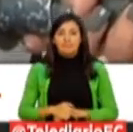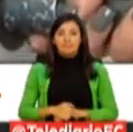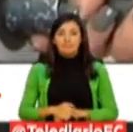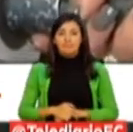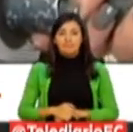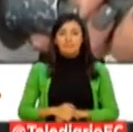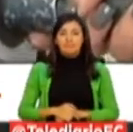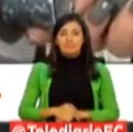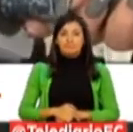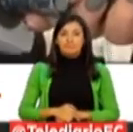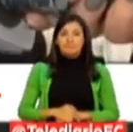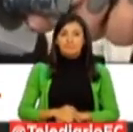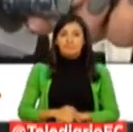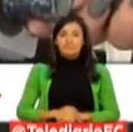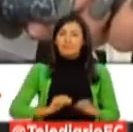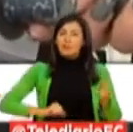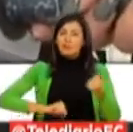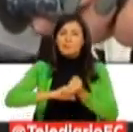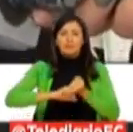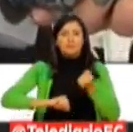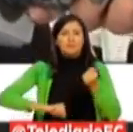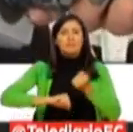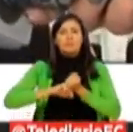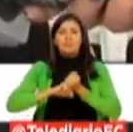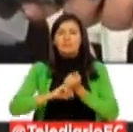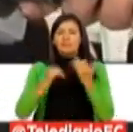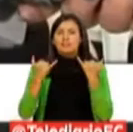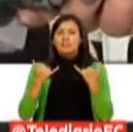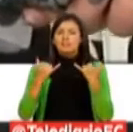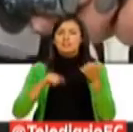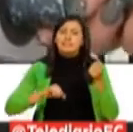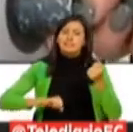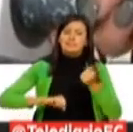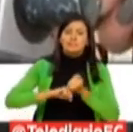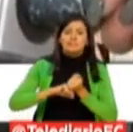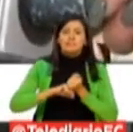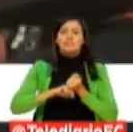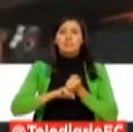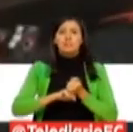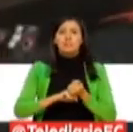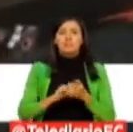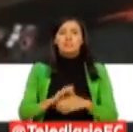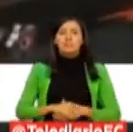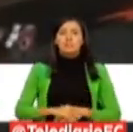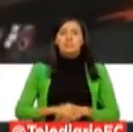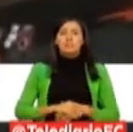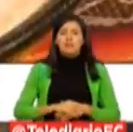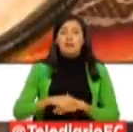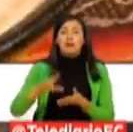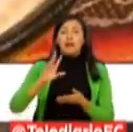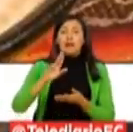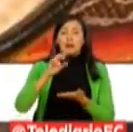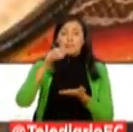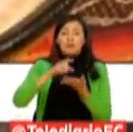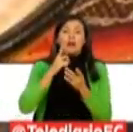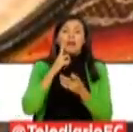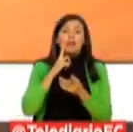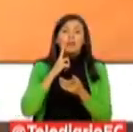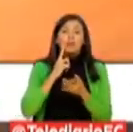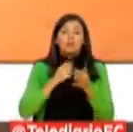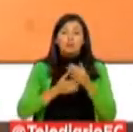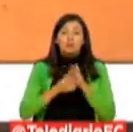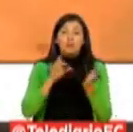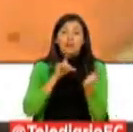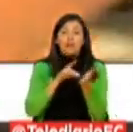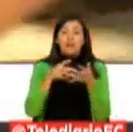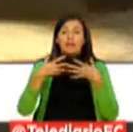y uno que también hay que apoyar aquí a los emprendimientos de las señoras, ¿no? Los pristiños, el arroz con leche y los